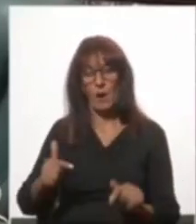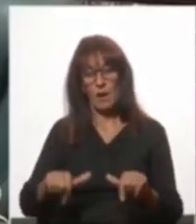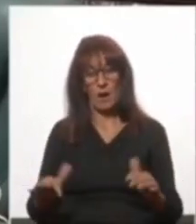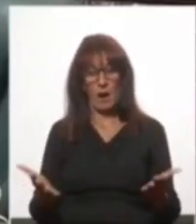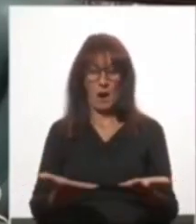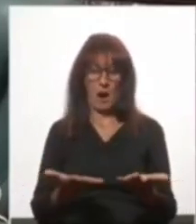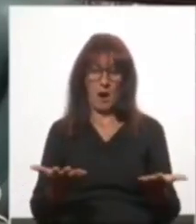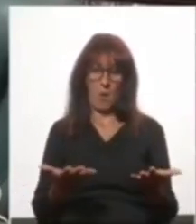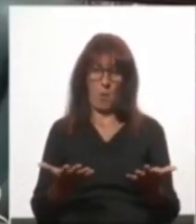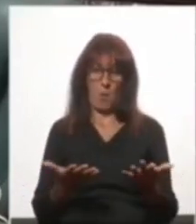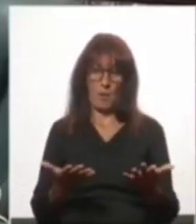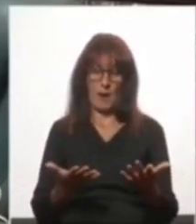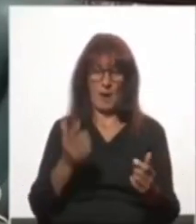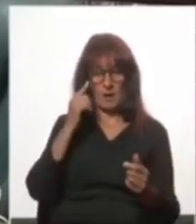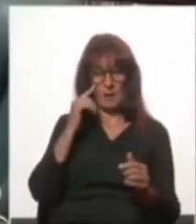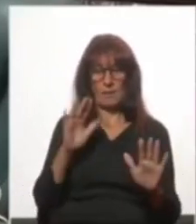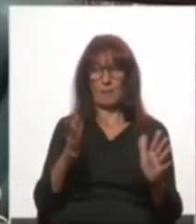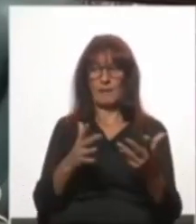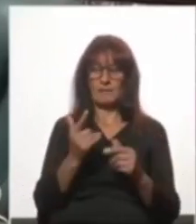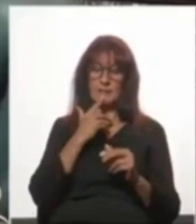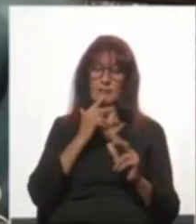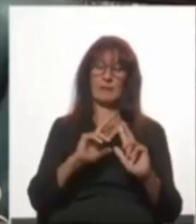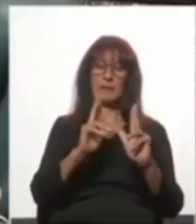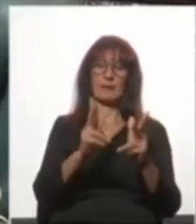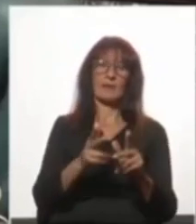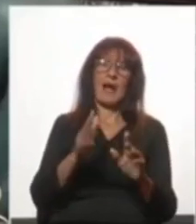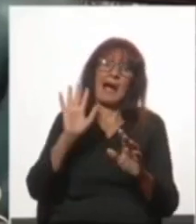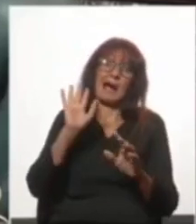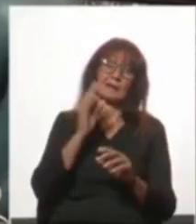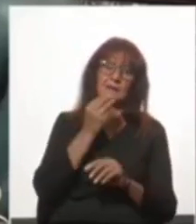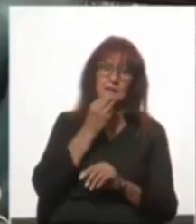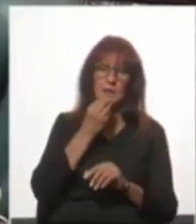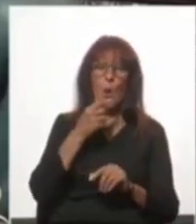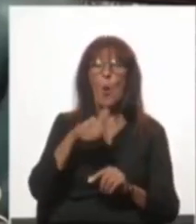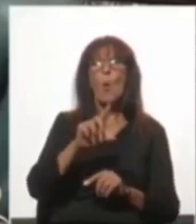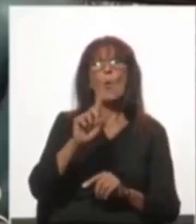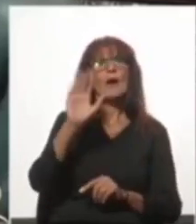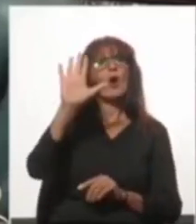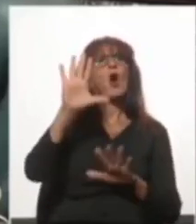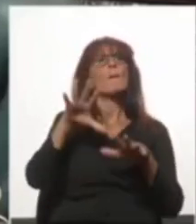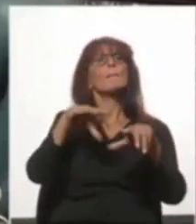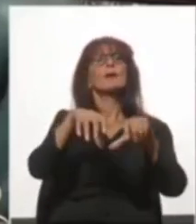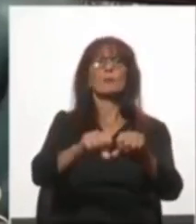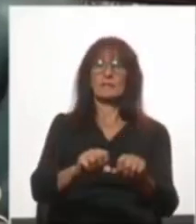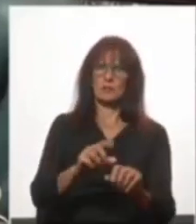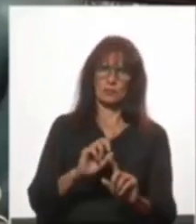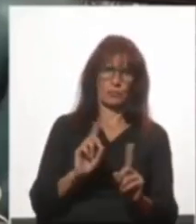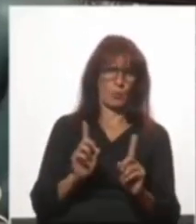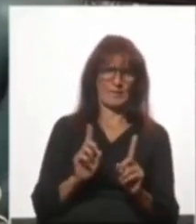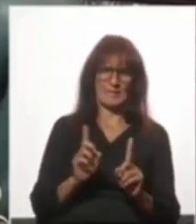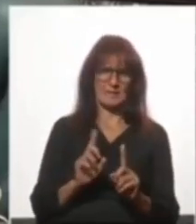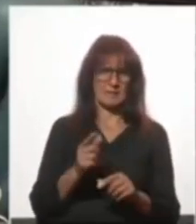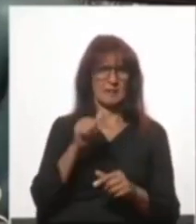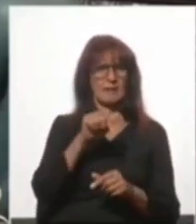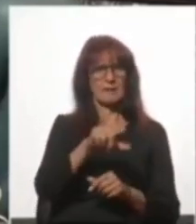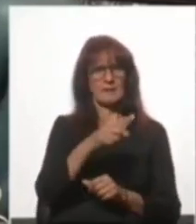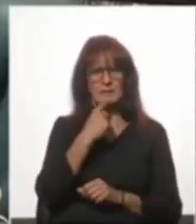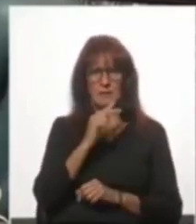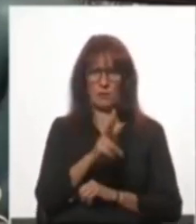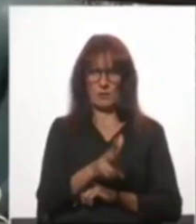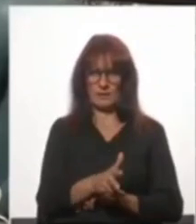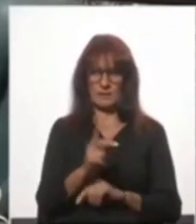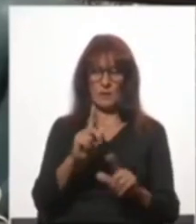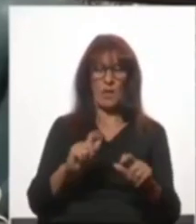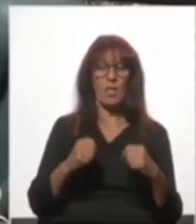resulta que parece que eso había sido dicho medio como al pasar, no era un compromiso de campaña. Lo que el presupuesto asigna